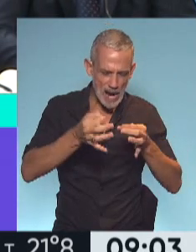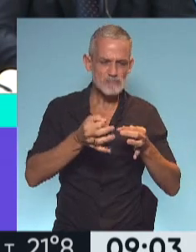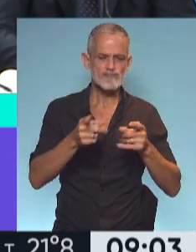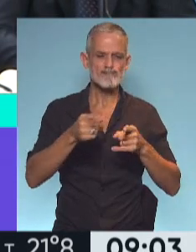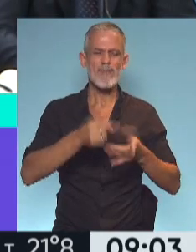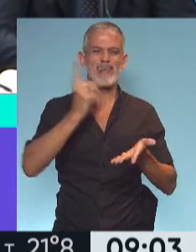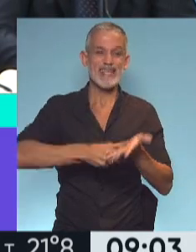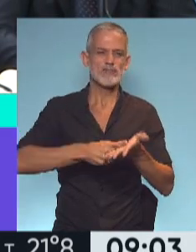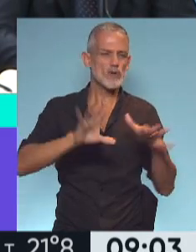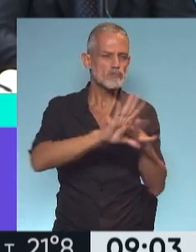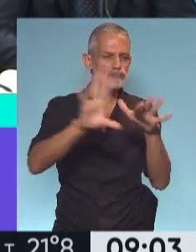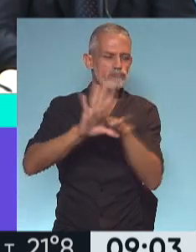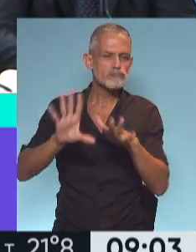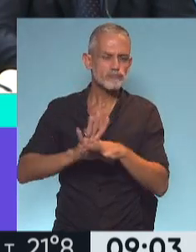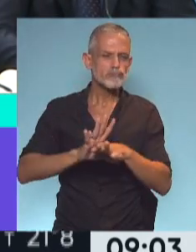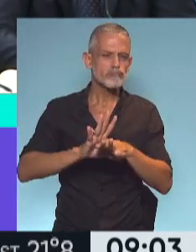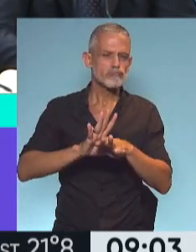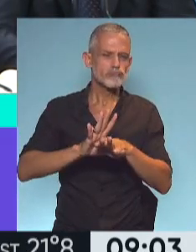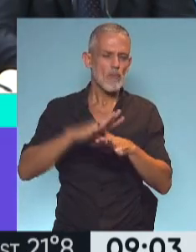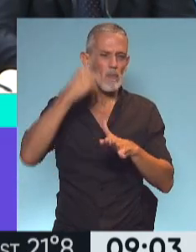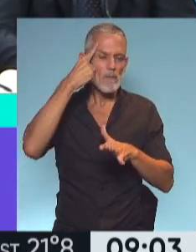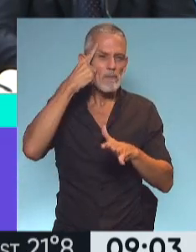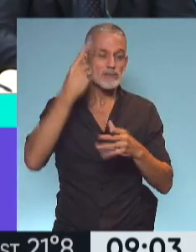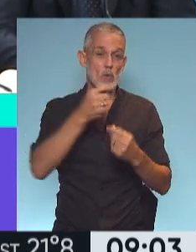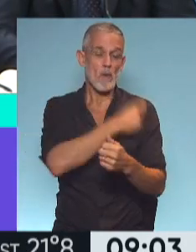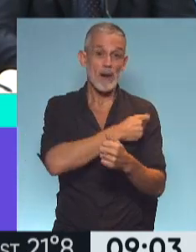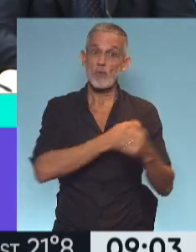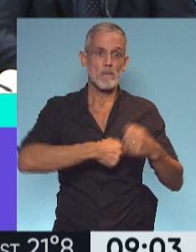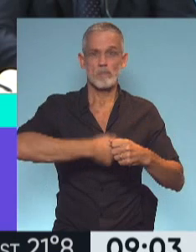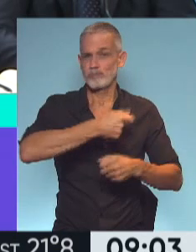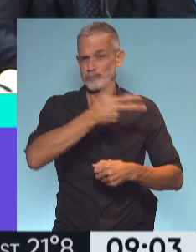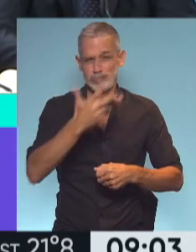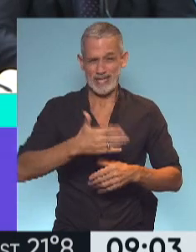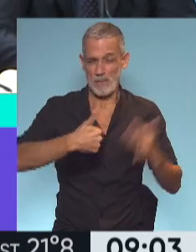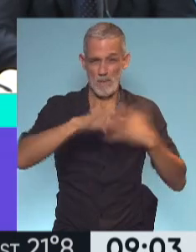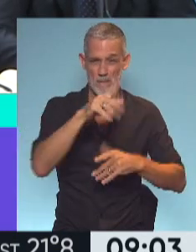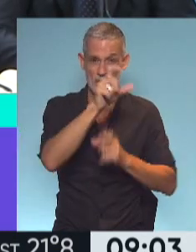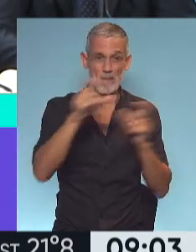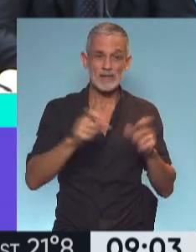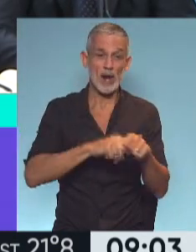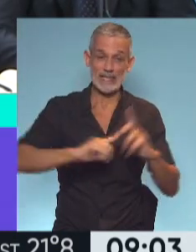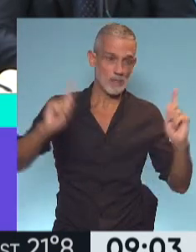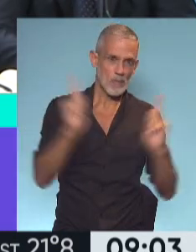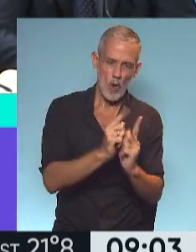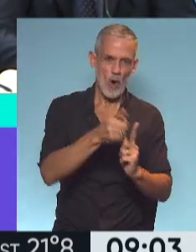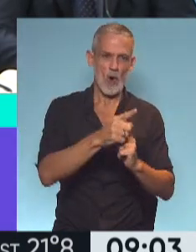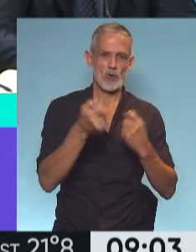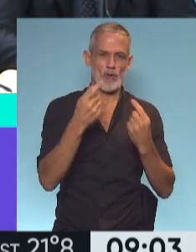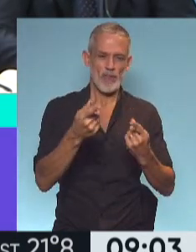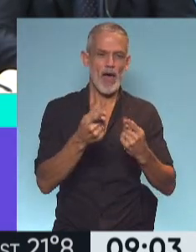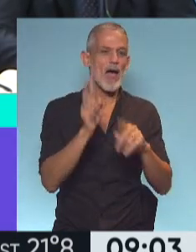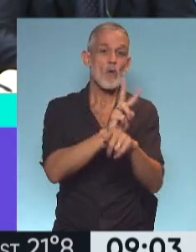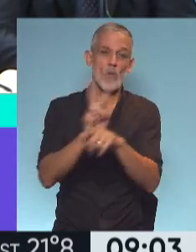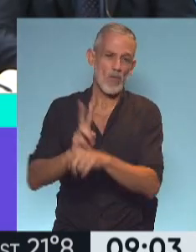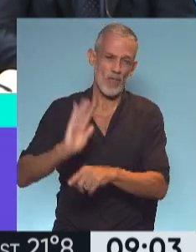decisiones más adecuadas con un criterio de vacunar a la mayor cantidad de personas posibles en el menor tiempo posible, de ofrecerles